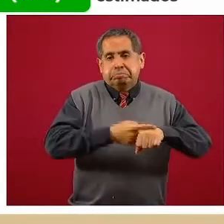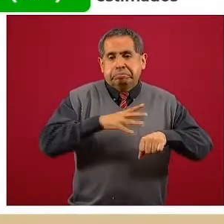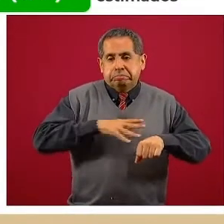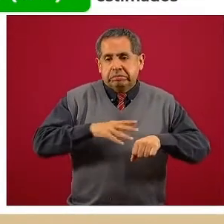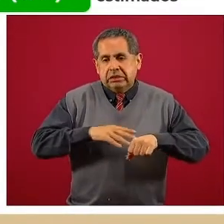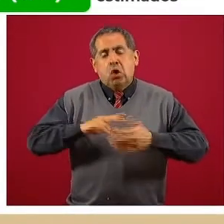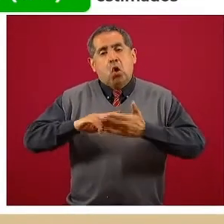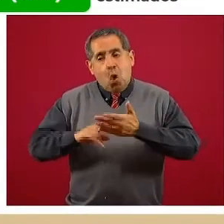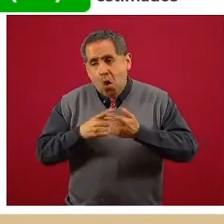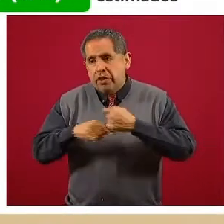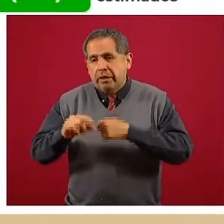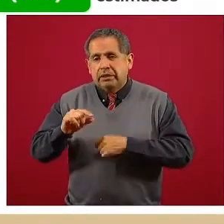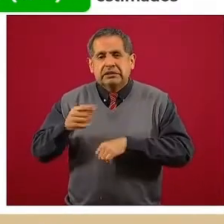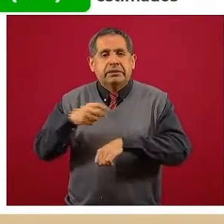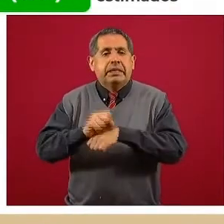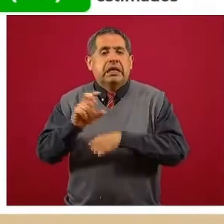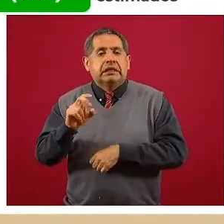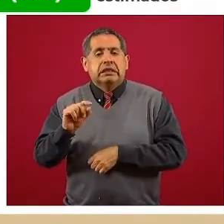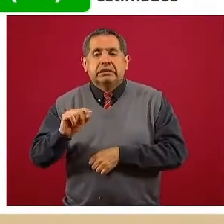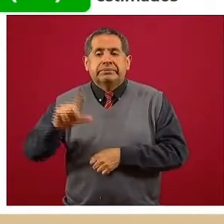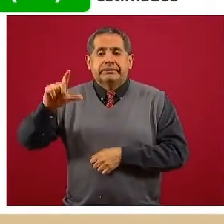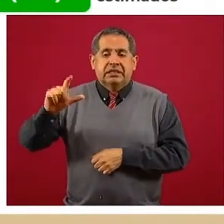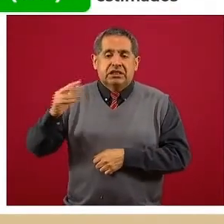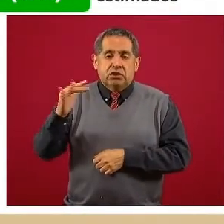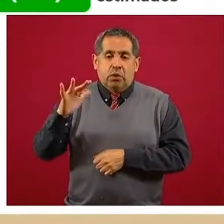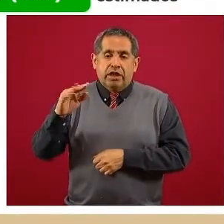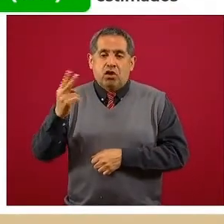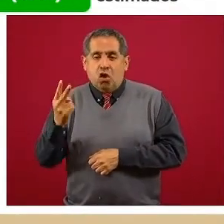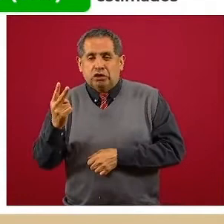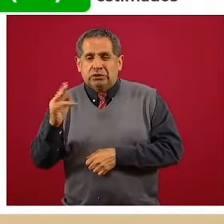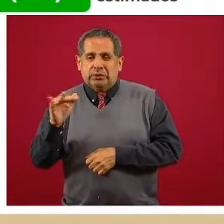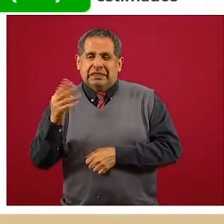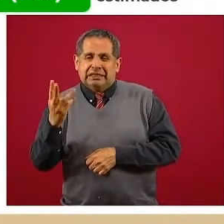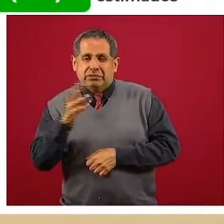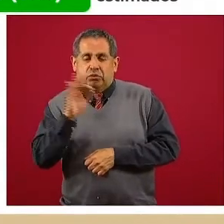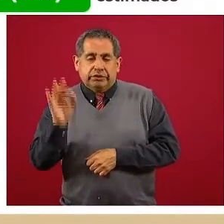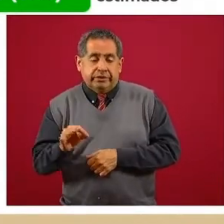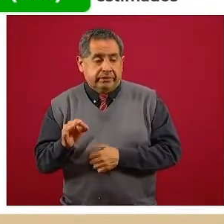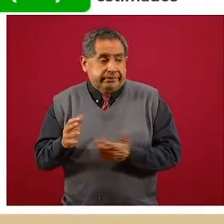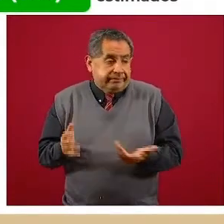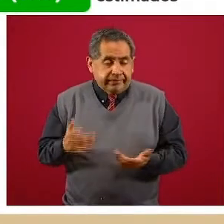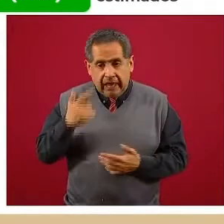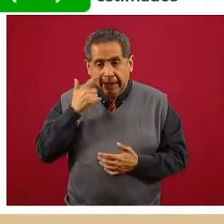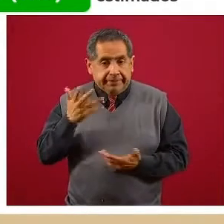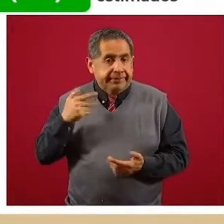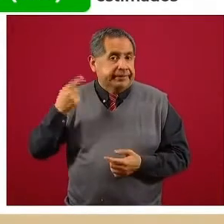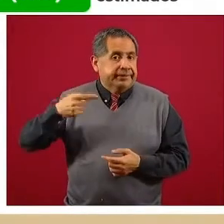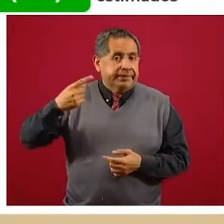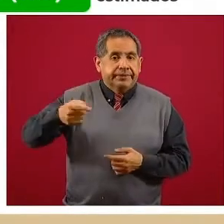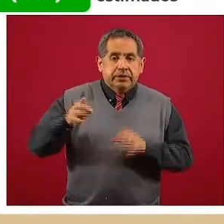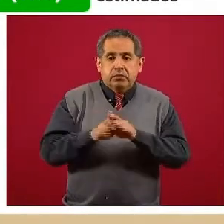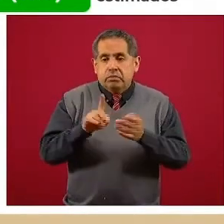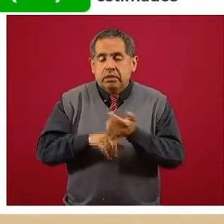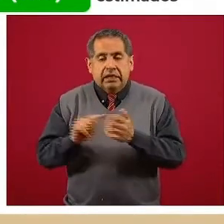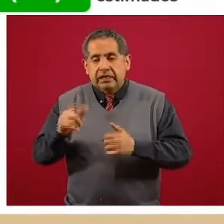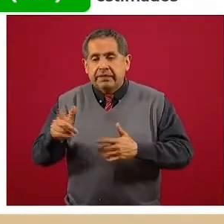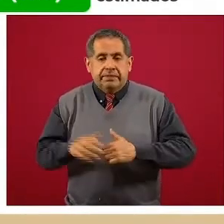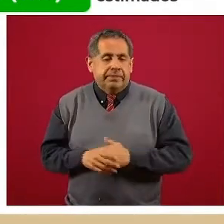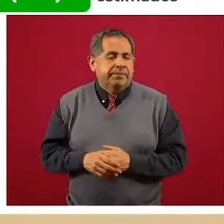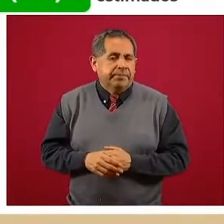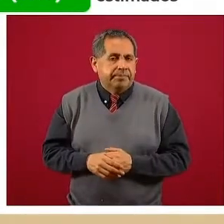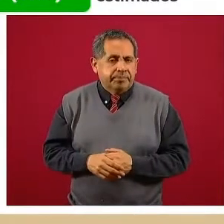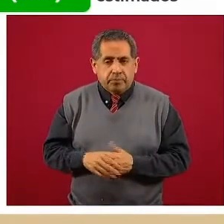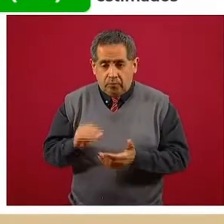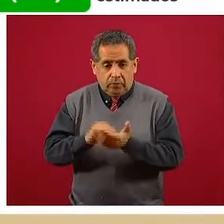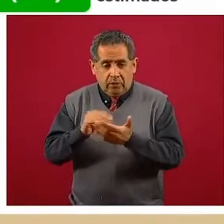vuelve a incrementar en la semana 30 a un 52-53%. Vamos a ver cómo continúa este comportamiento. De hecho, los